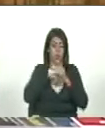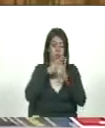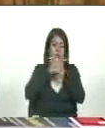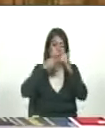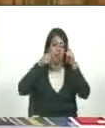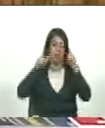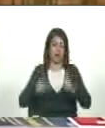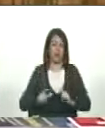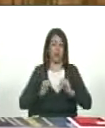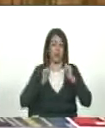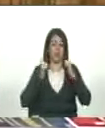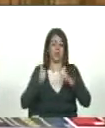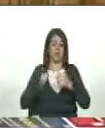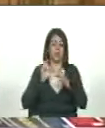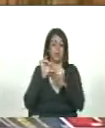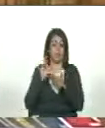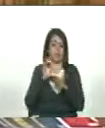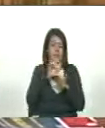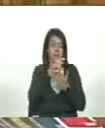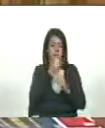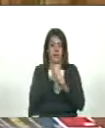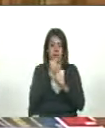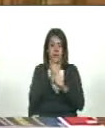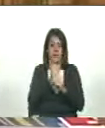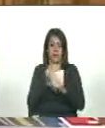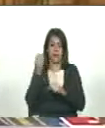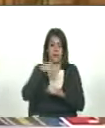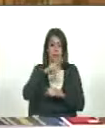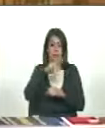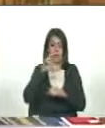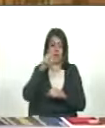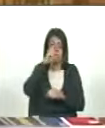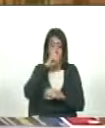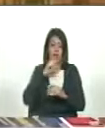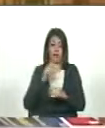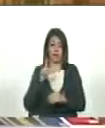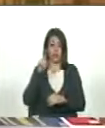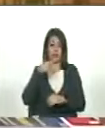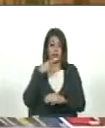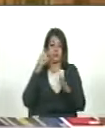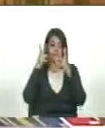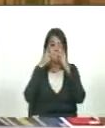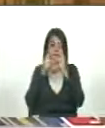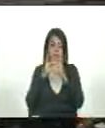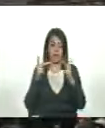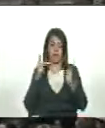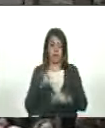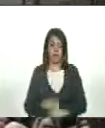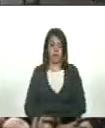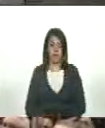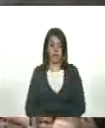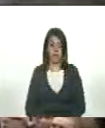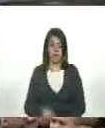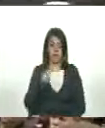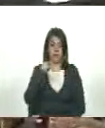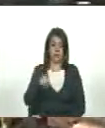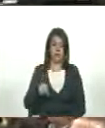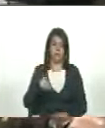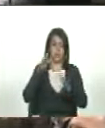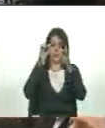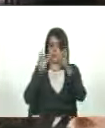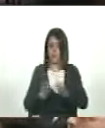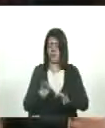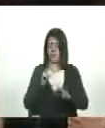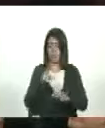neoliberal. Y empezaron los despidos de los trabajadores con más de 20 años en la administración pública. Ahí está lo